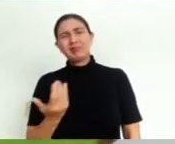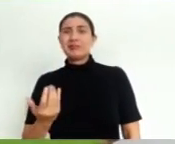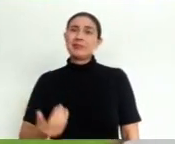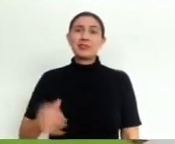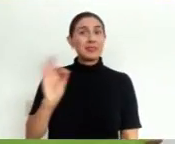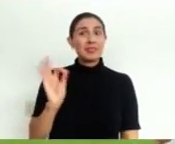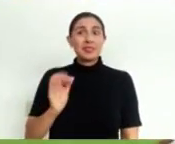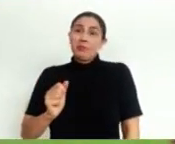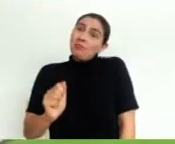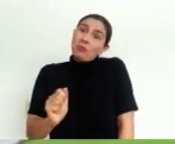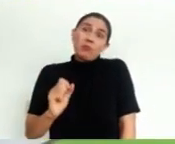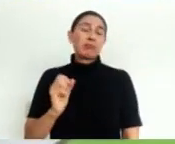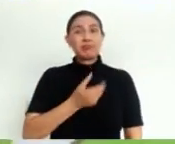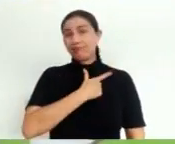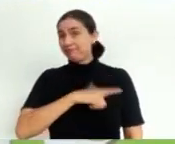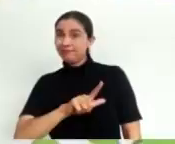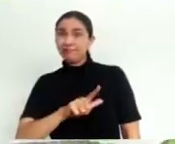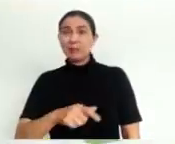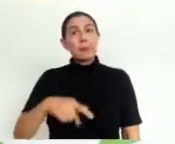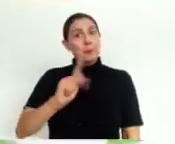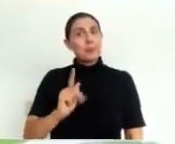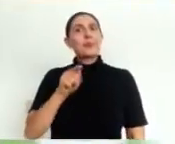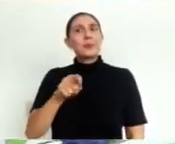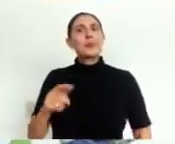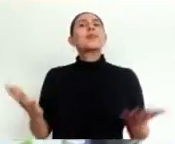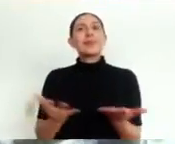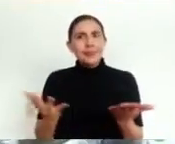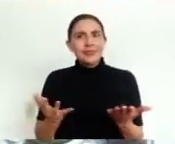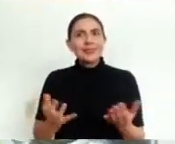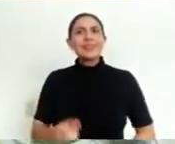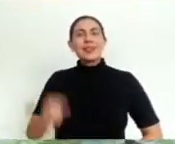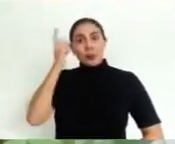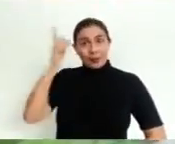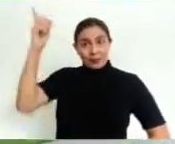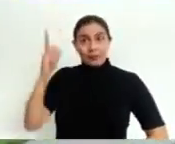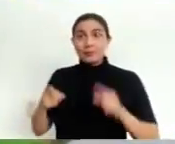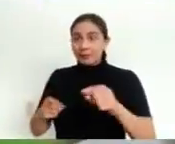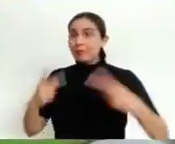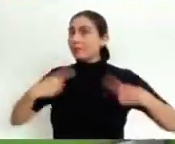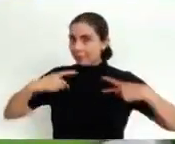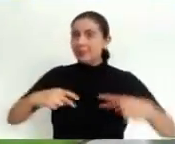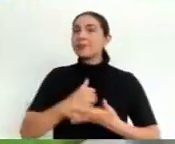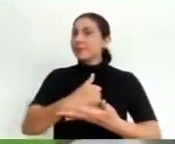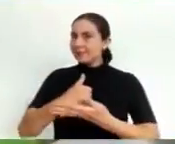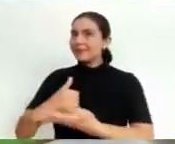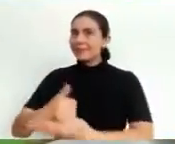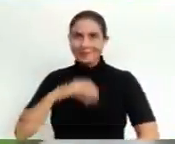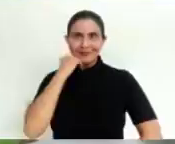te guste hacerlo. Sin embargo, hazlo igual, porque Dios quiere que sirvas a los y las demás.